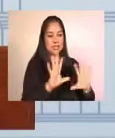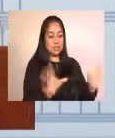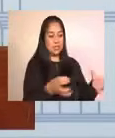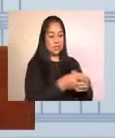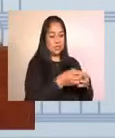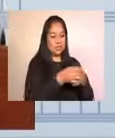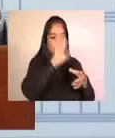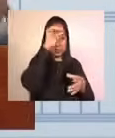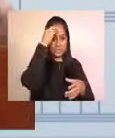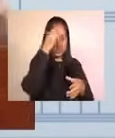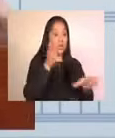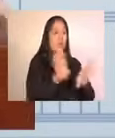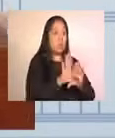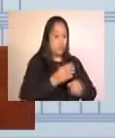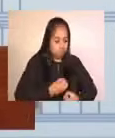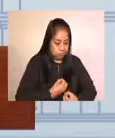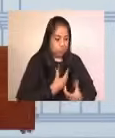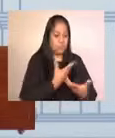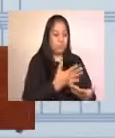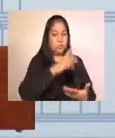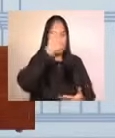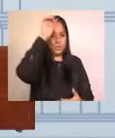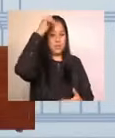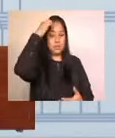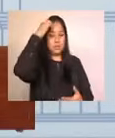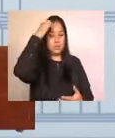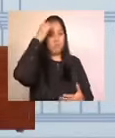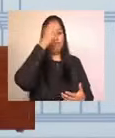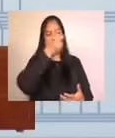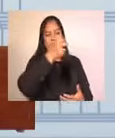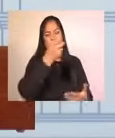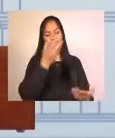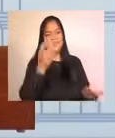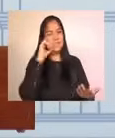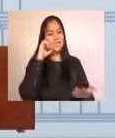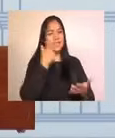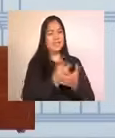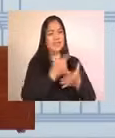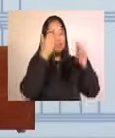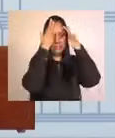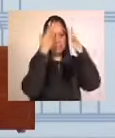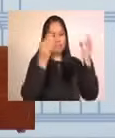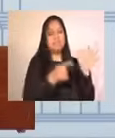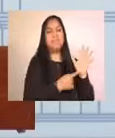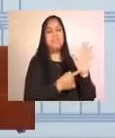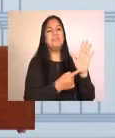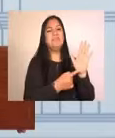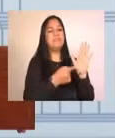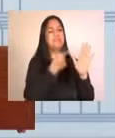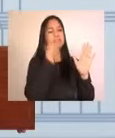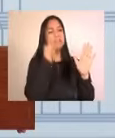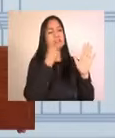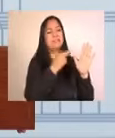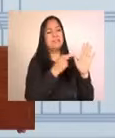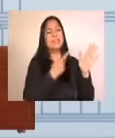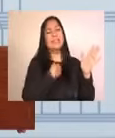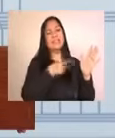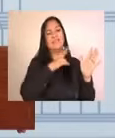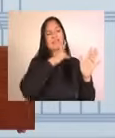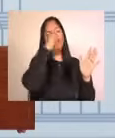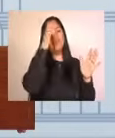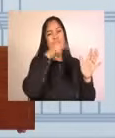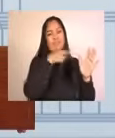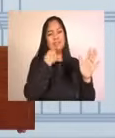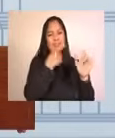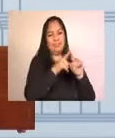políticas como expresión política. Creo que la decisión pues refleja la mediocridad que hemos evidenciado por